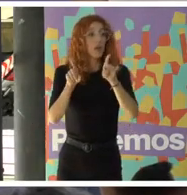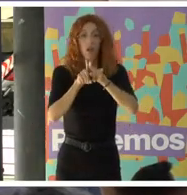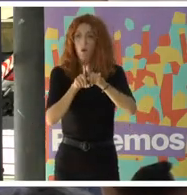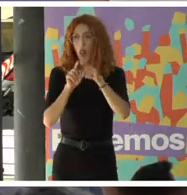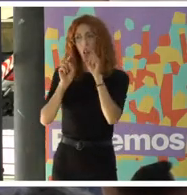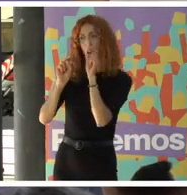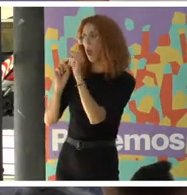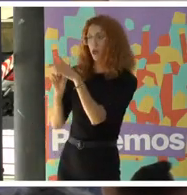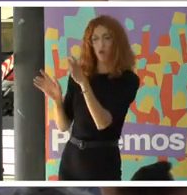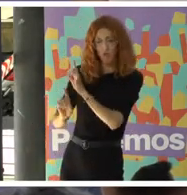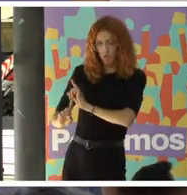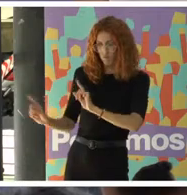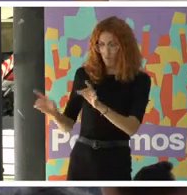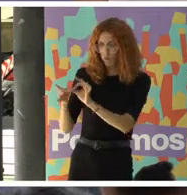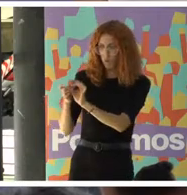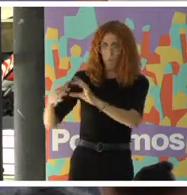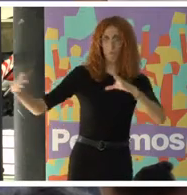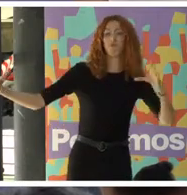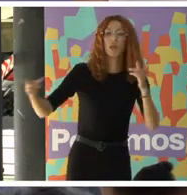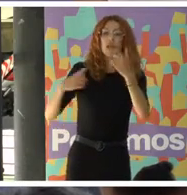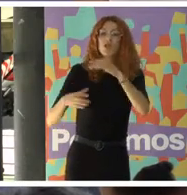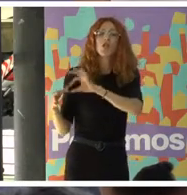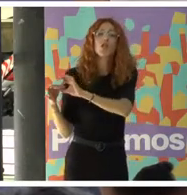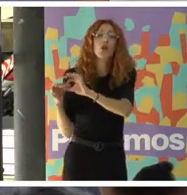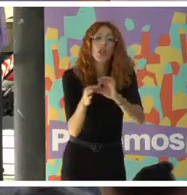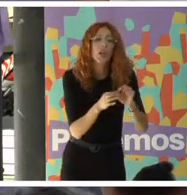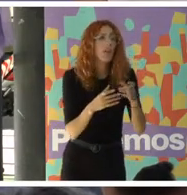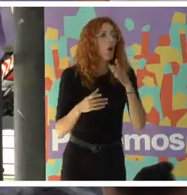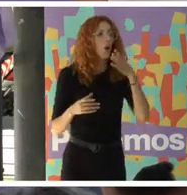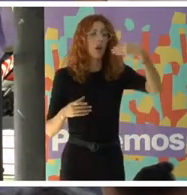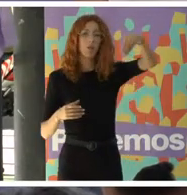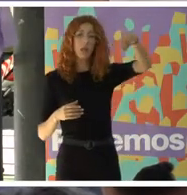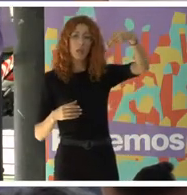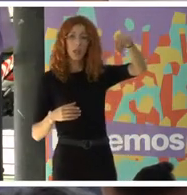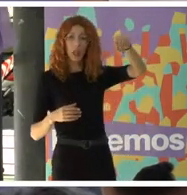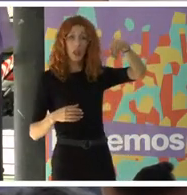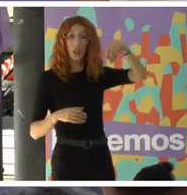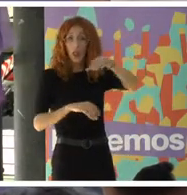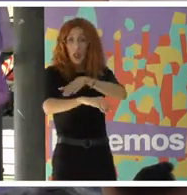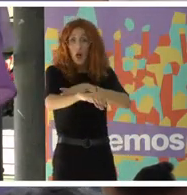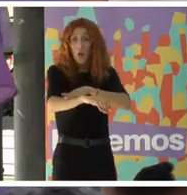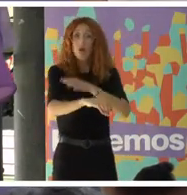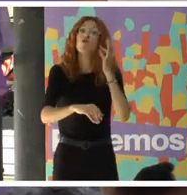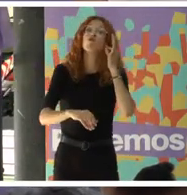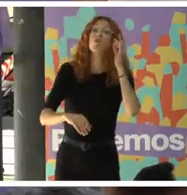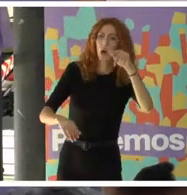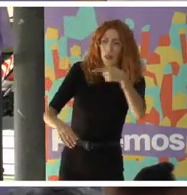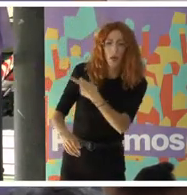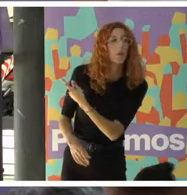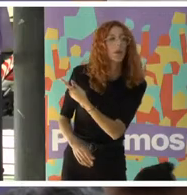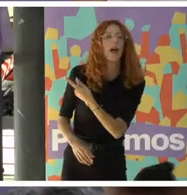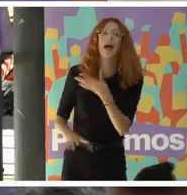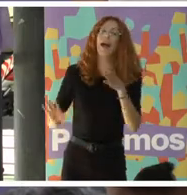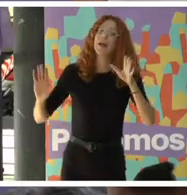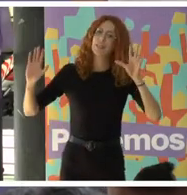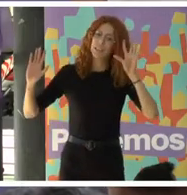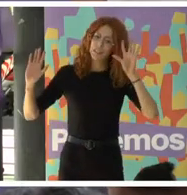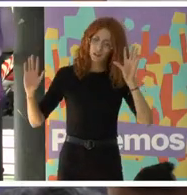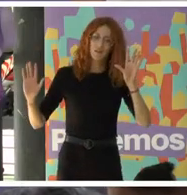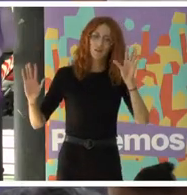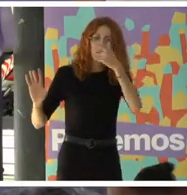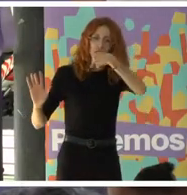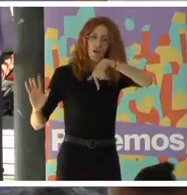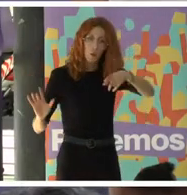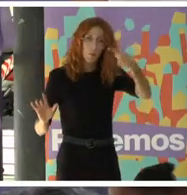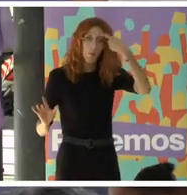como ellos, nos hemos solidarizado con el presidente del gobierno y con su señora. Pero eso sí,